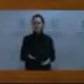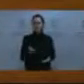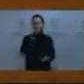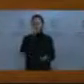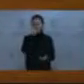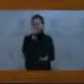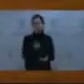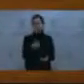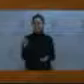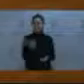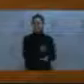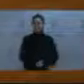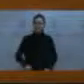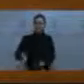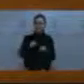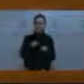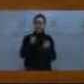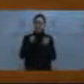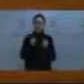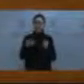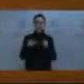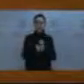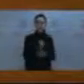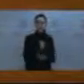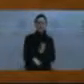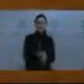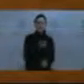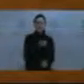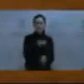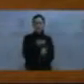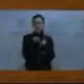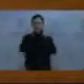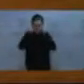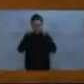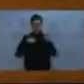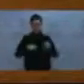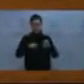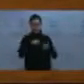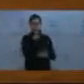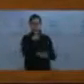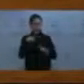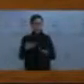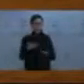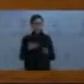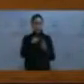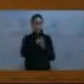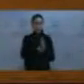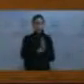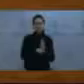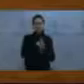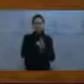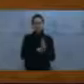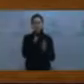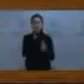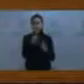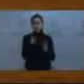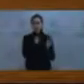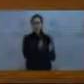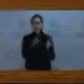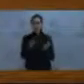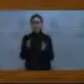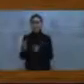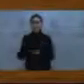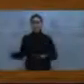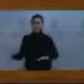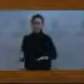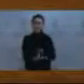que nosotros defendemos la presunción de inocencia. Y como la defendemos en el marco actual, en aquella alarma o en la alarma que todos